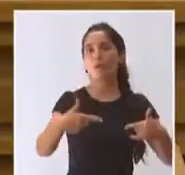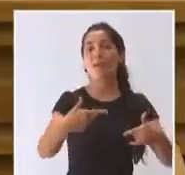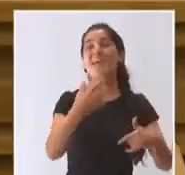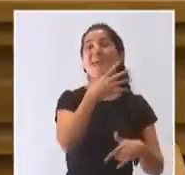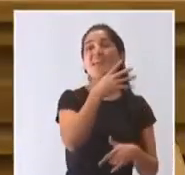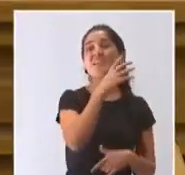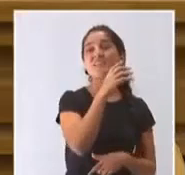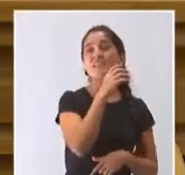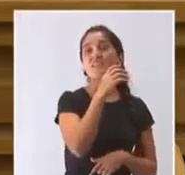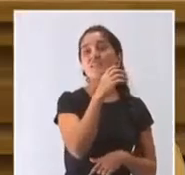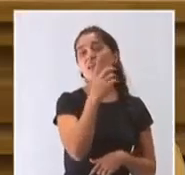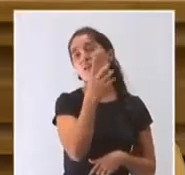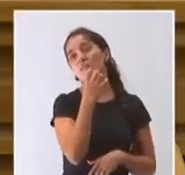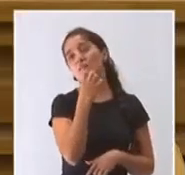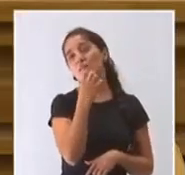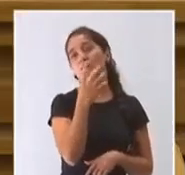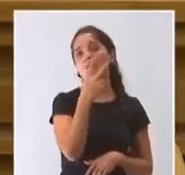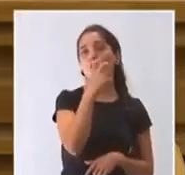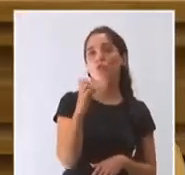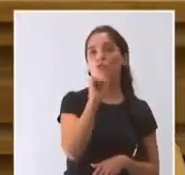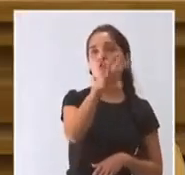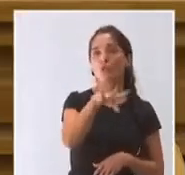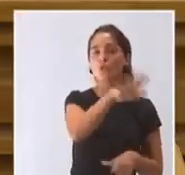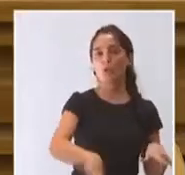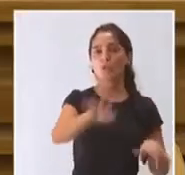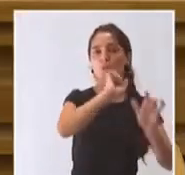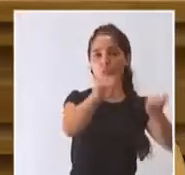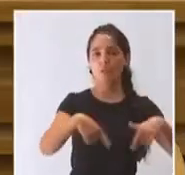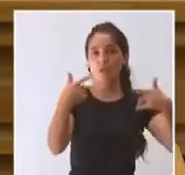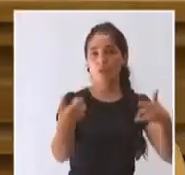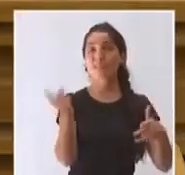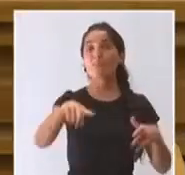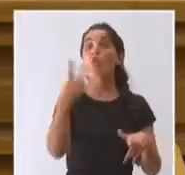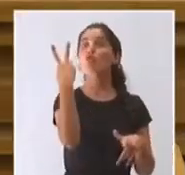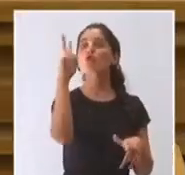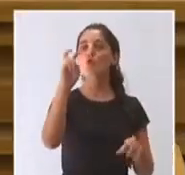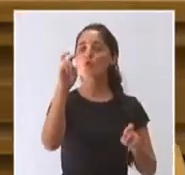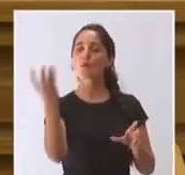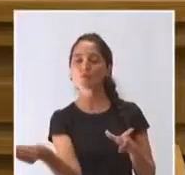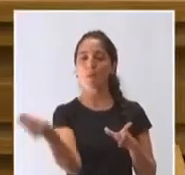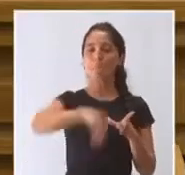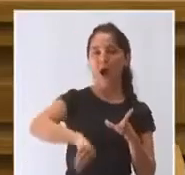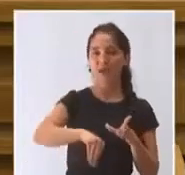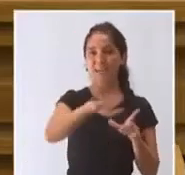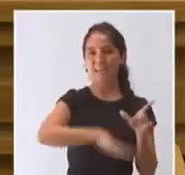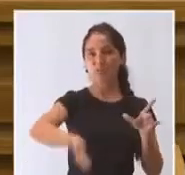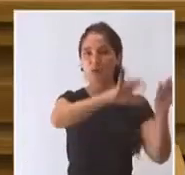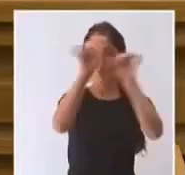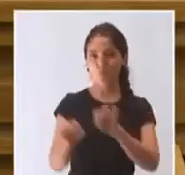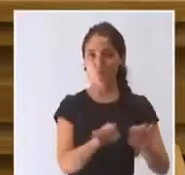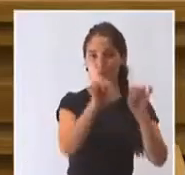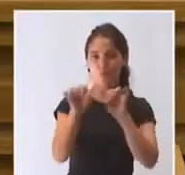dos nuevos en el 2021 borrón de villamayor y el carbonífero de la zona de portería productores destacados